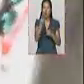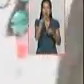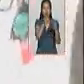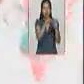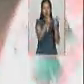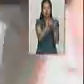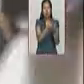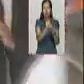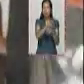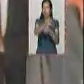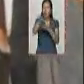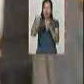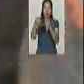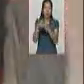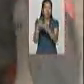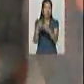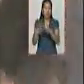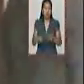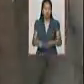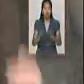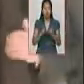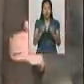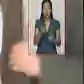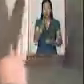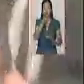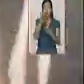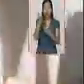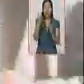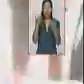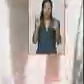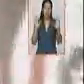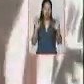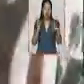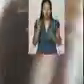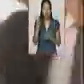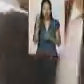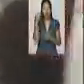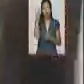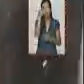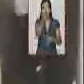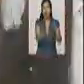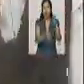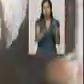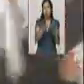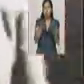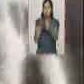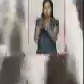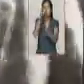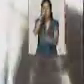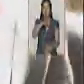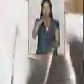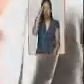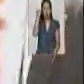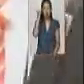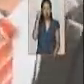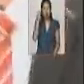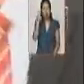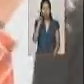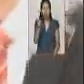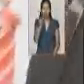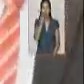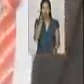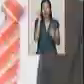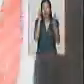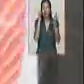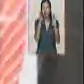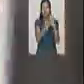habrá una denuncia formal está en proceso que puede llegar a estrados judiciales y ponerlo aquí y un chung ante el ministerio público por ser la